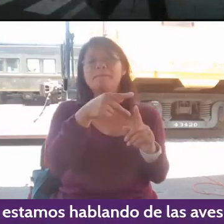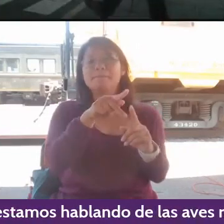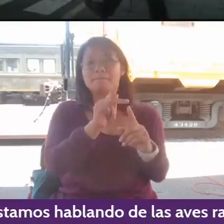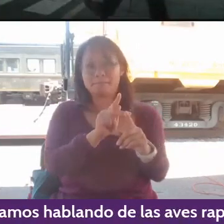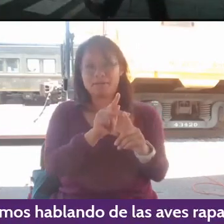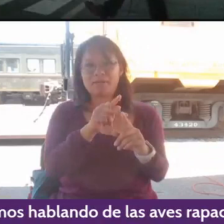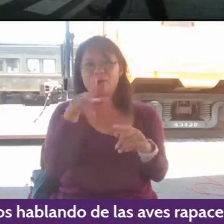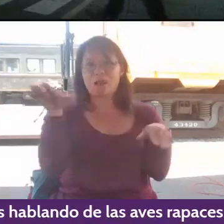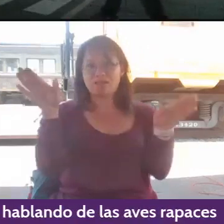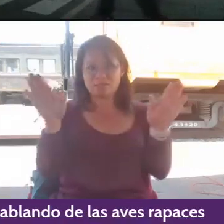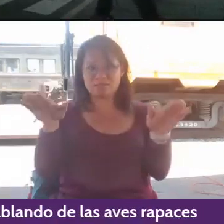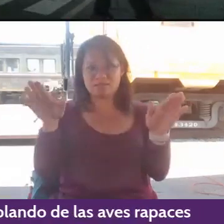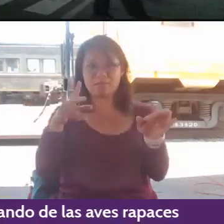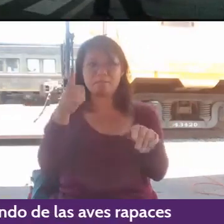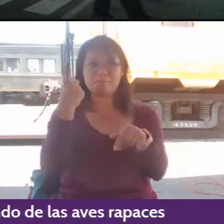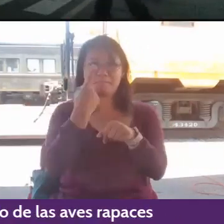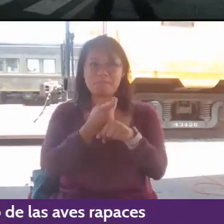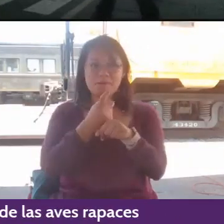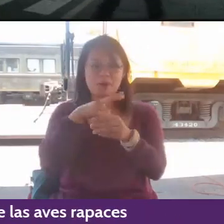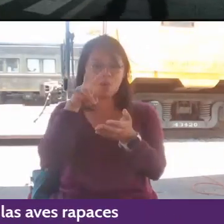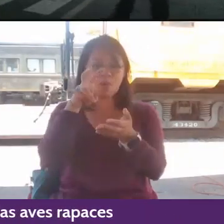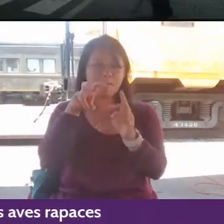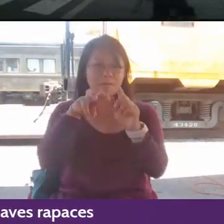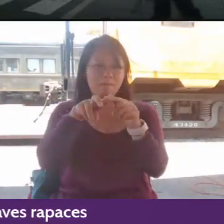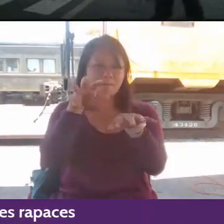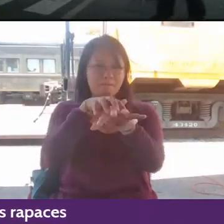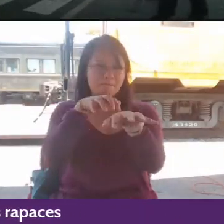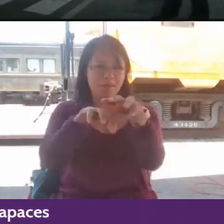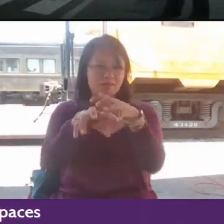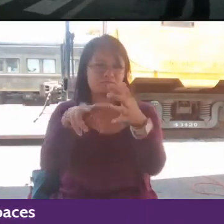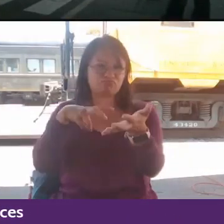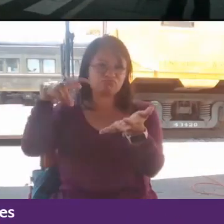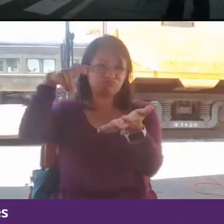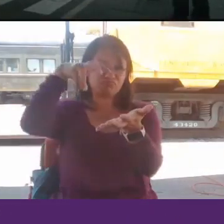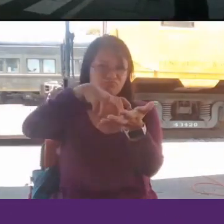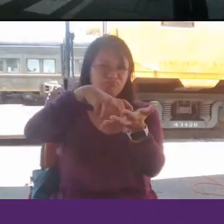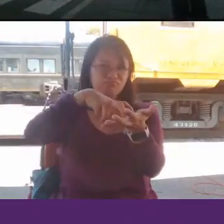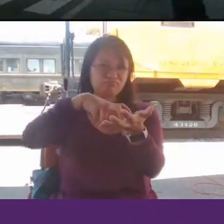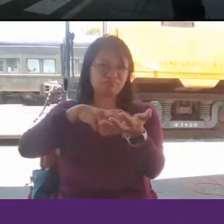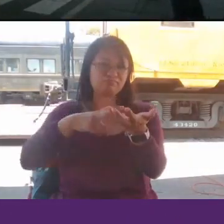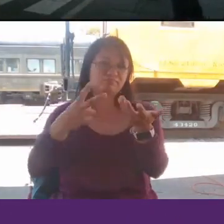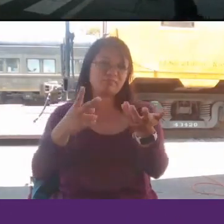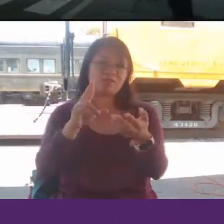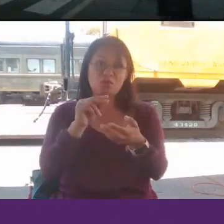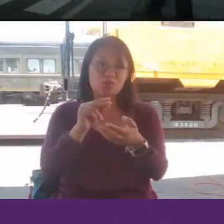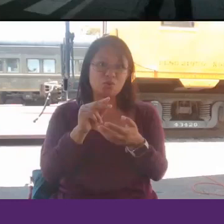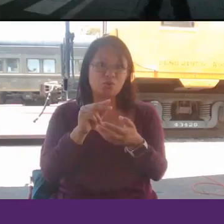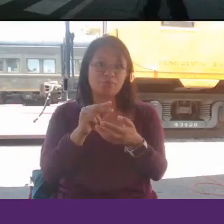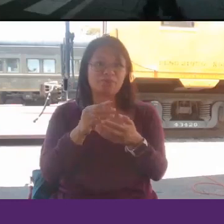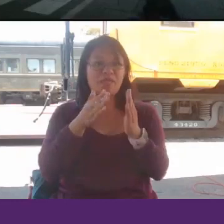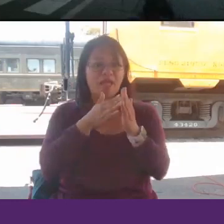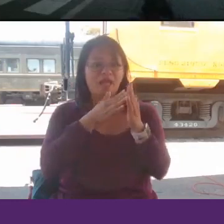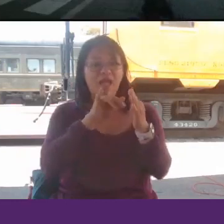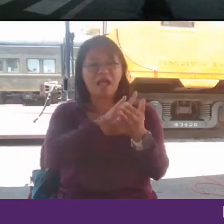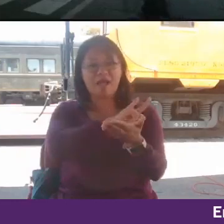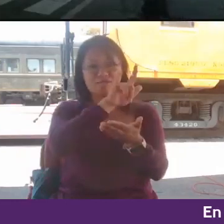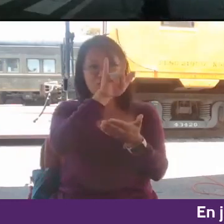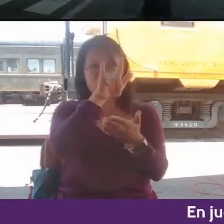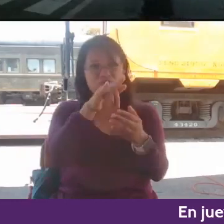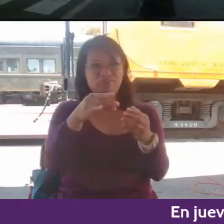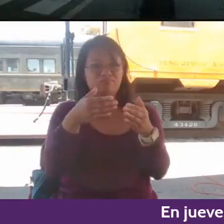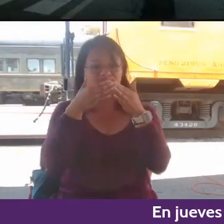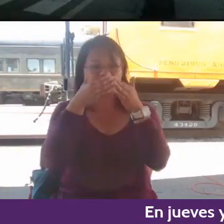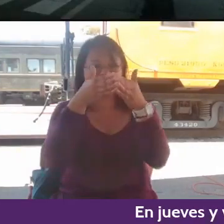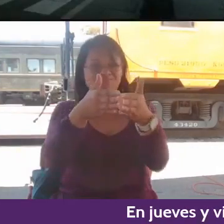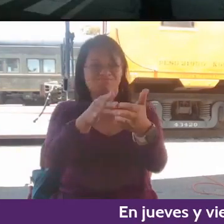proyectando primero las patas y caen las patas primero, como pasan los aviones, si no, siguen de pico y los aviones de alas. Pero sí, hay varias estructuras